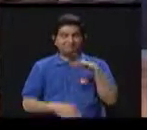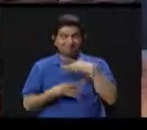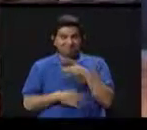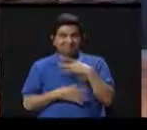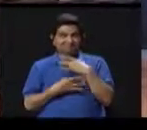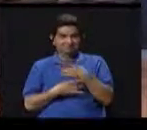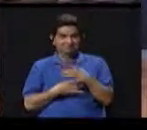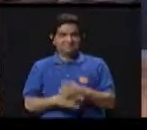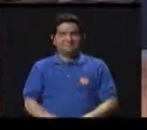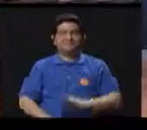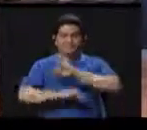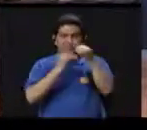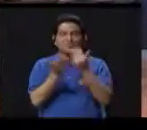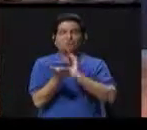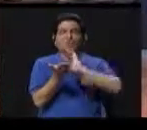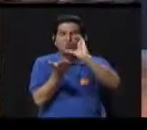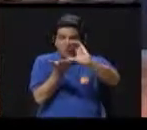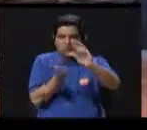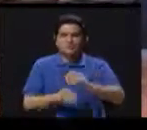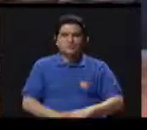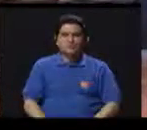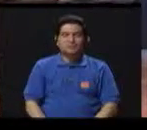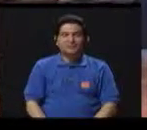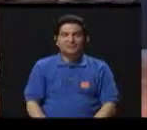fácil, porque como casi todos los cursos,